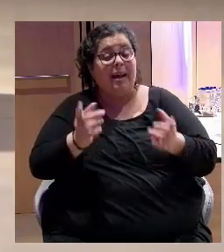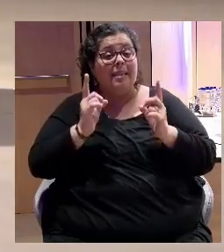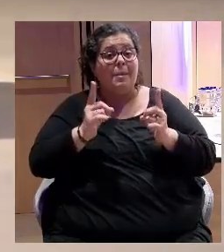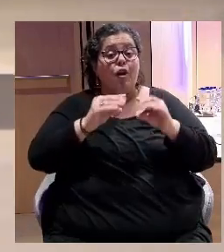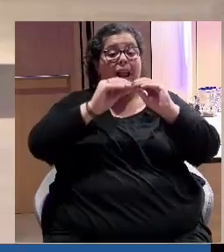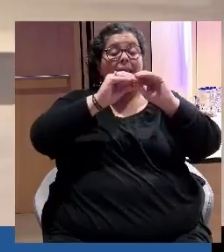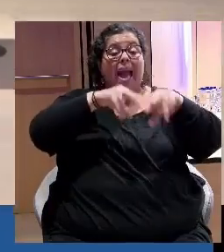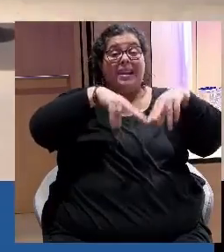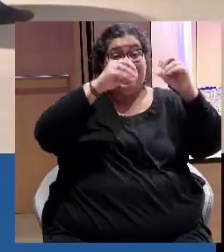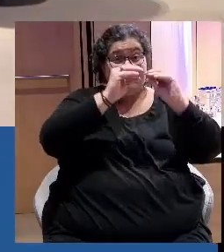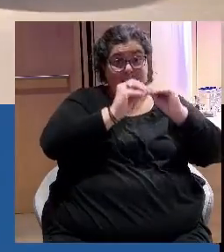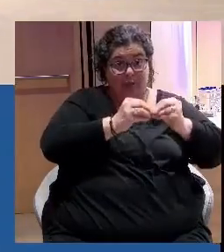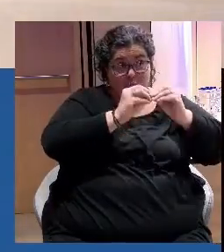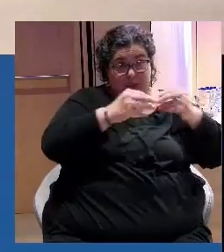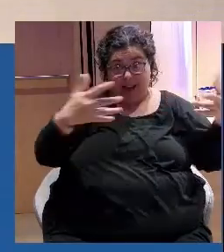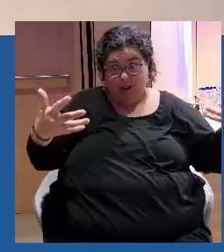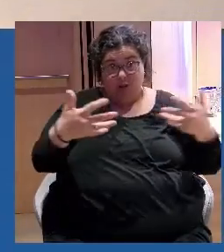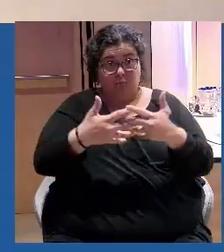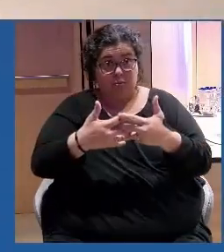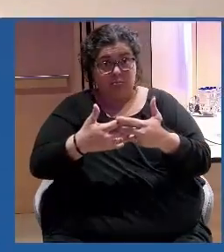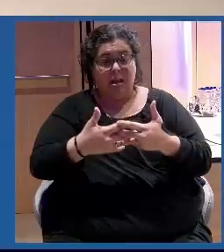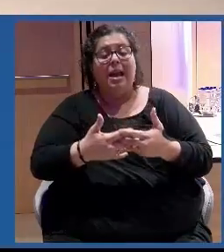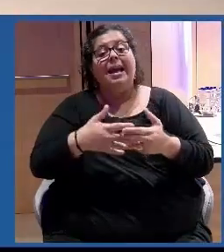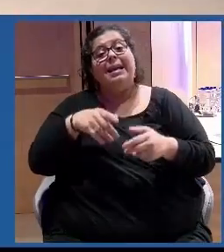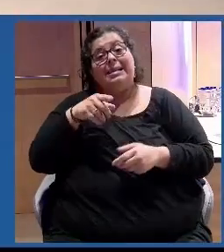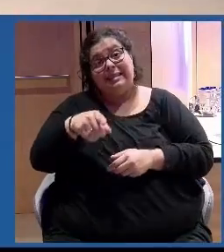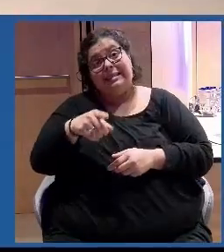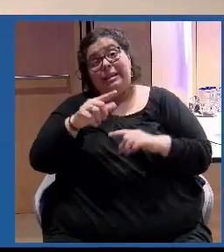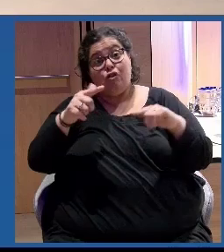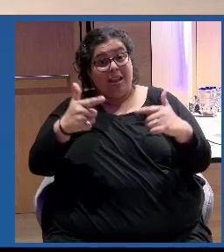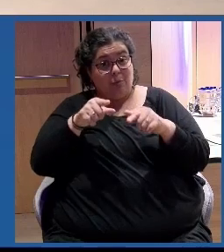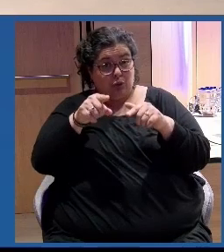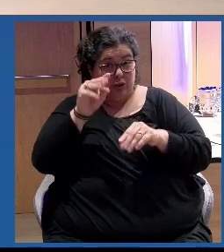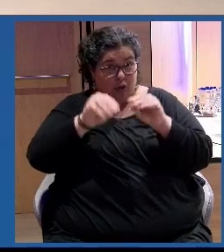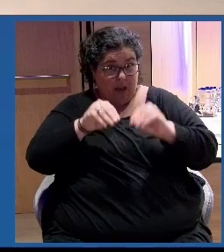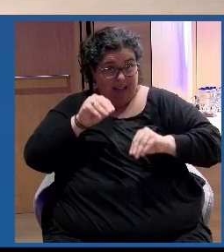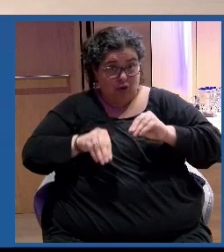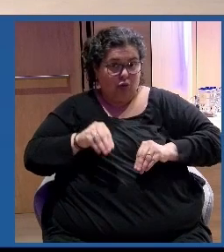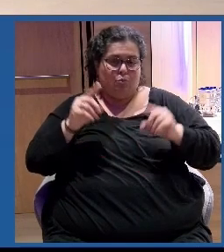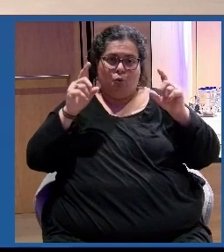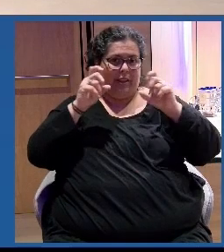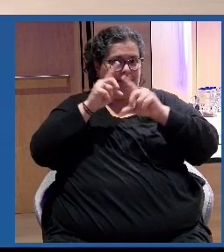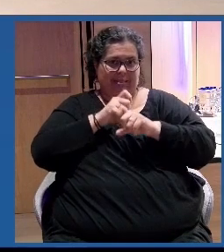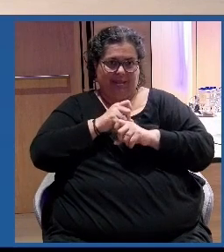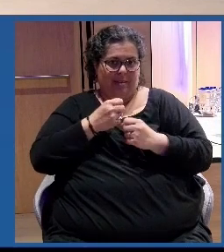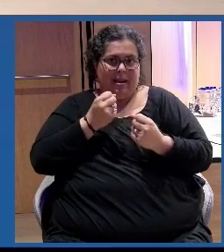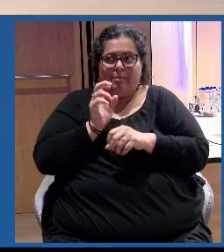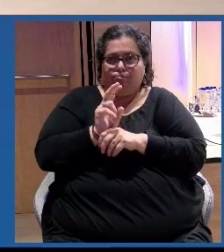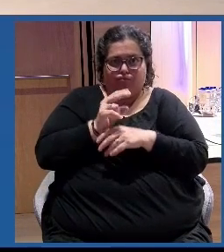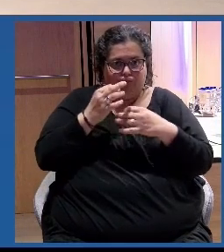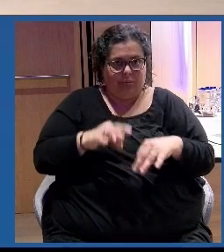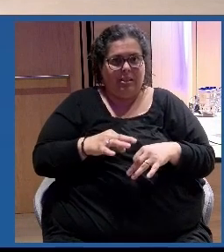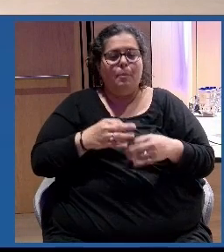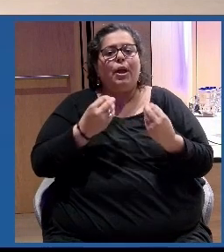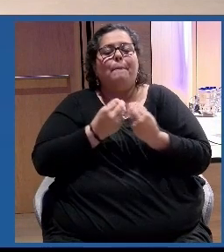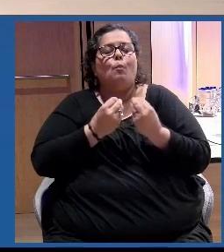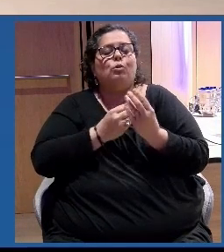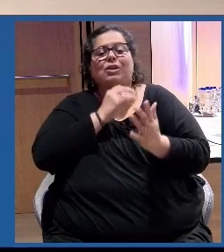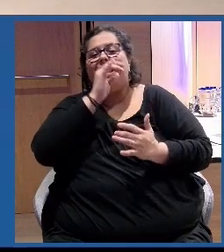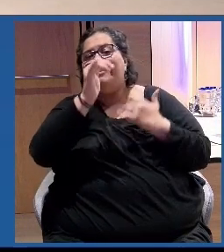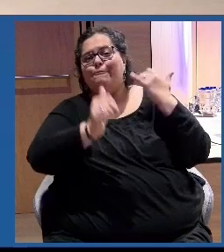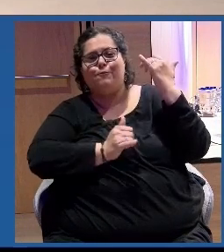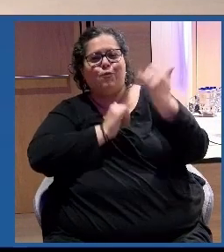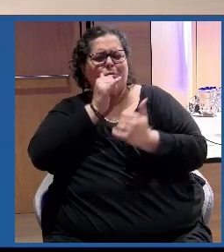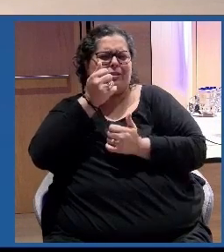Sin esos datos es muy difícil para nosotros hacer ese ejercicio, porque es muchísima la información